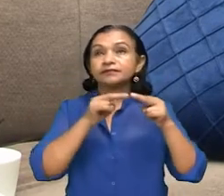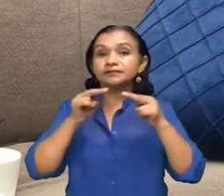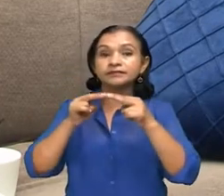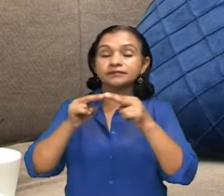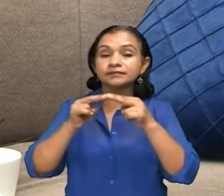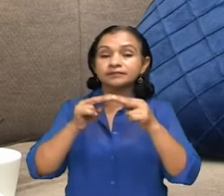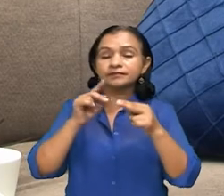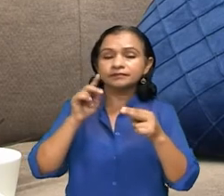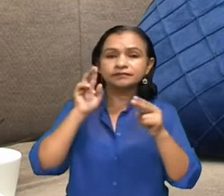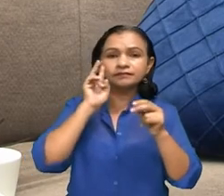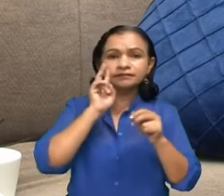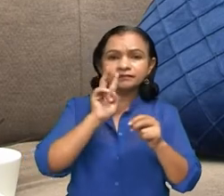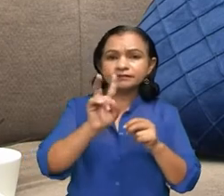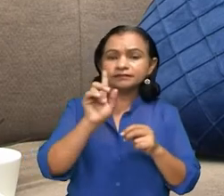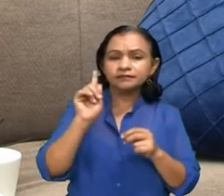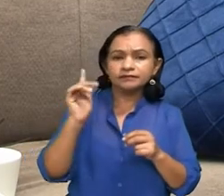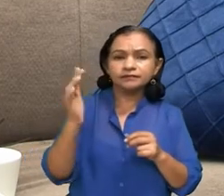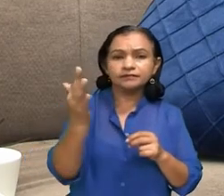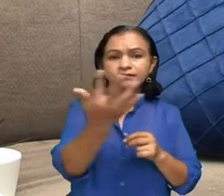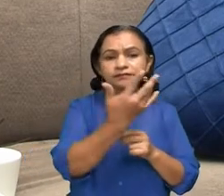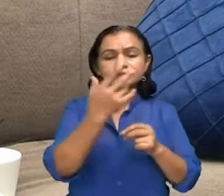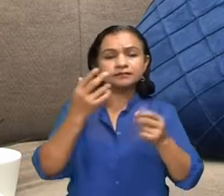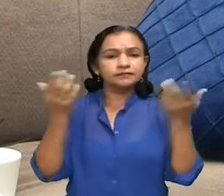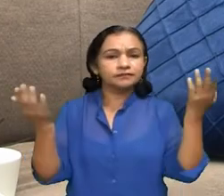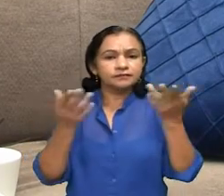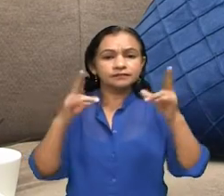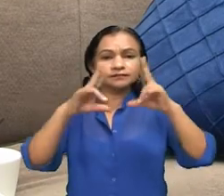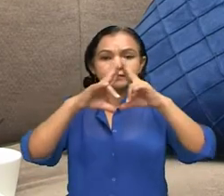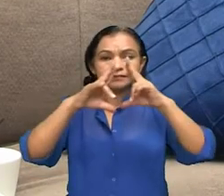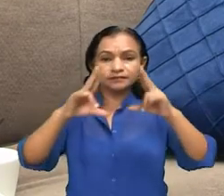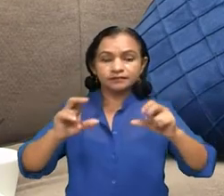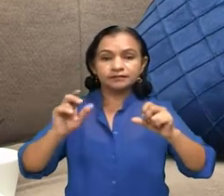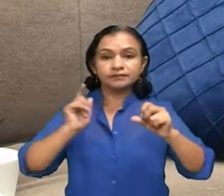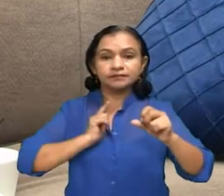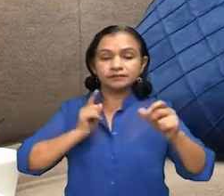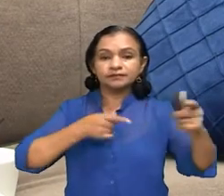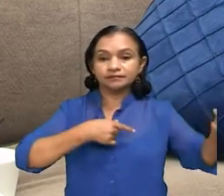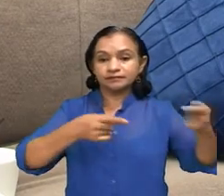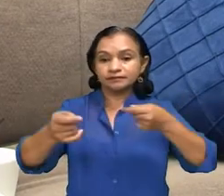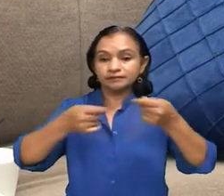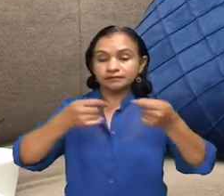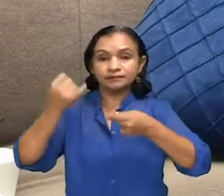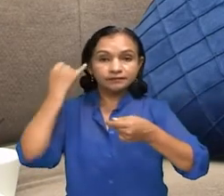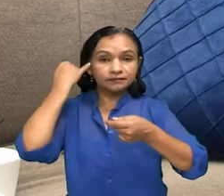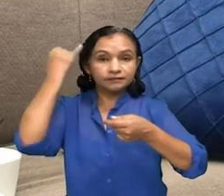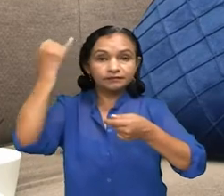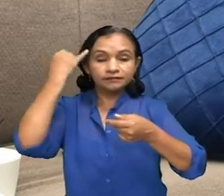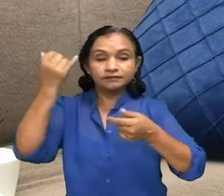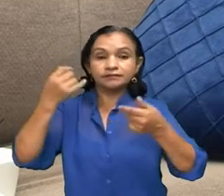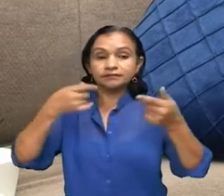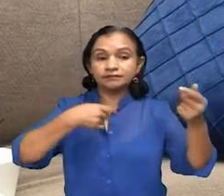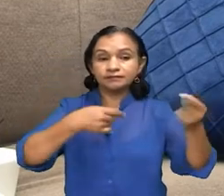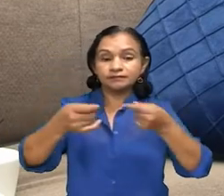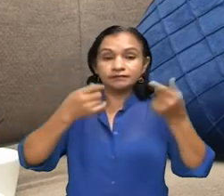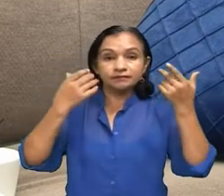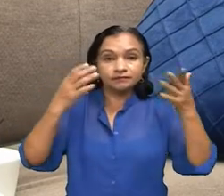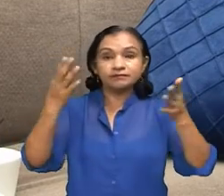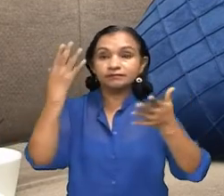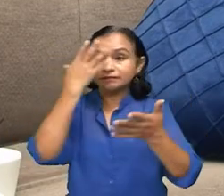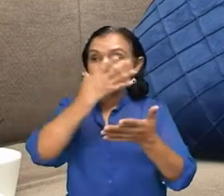toda la capacidad que tiene Nicaragua de tener negocios creativos, negocios innovadores.